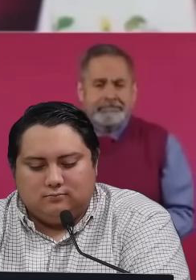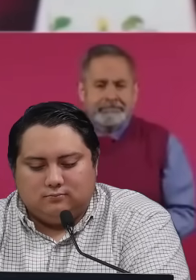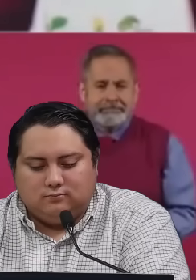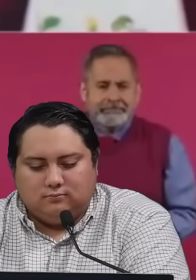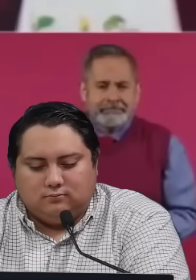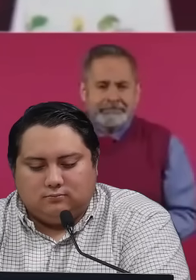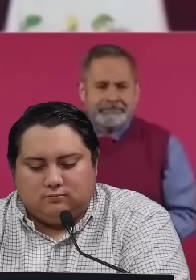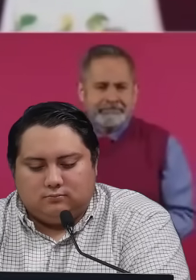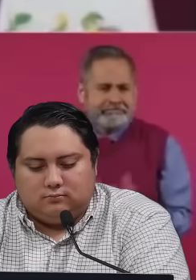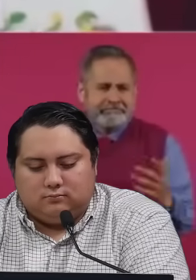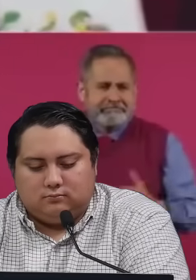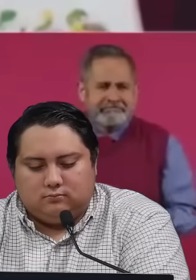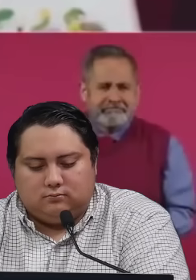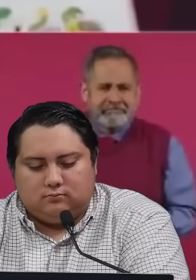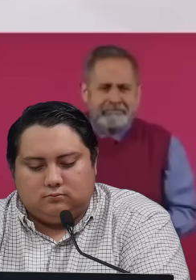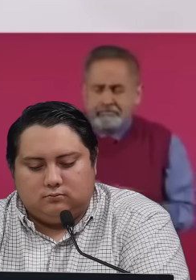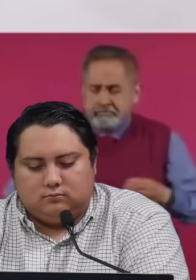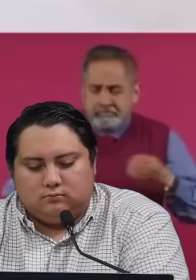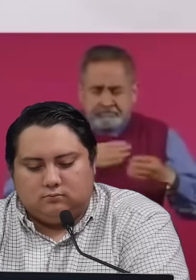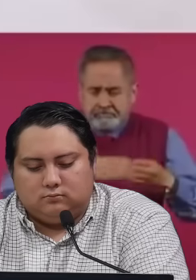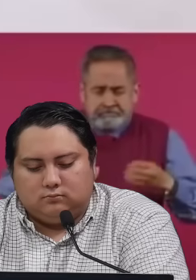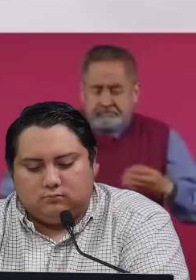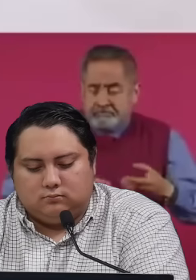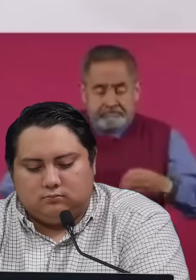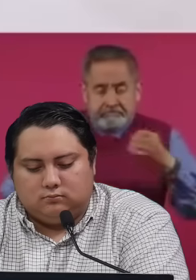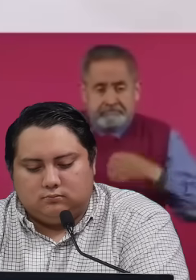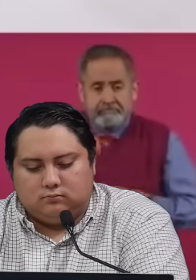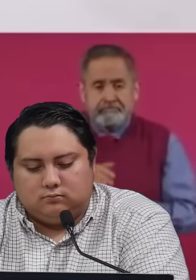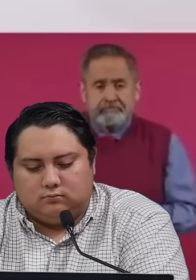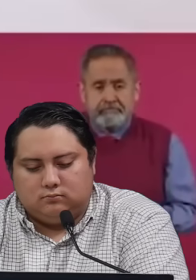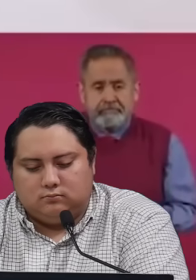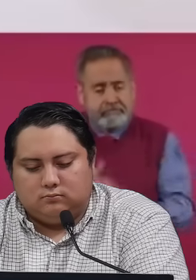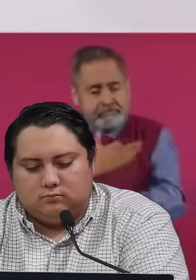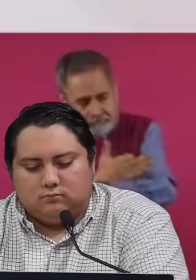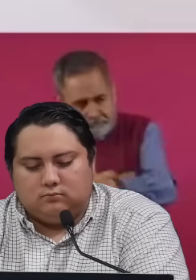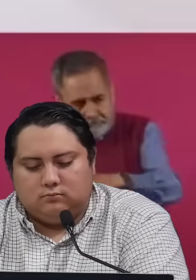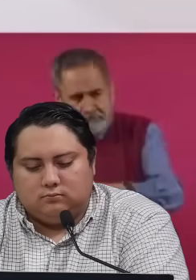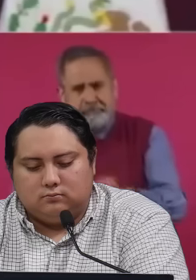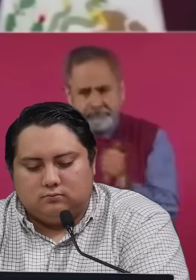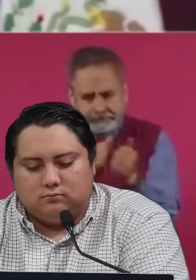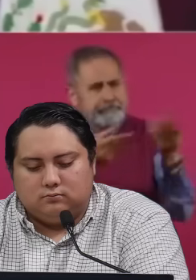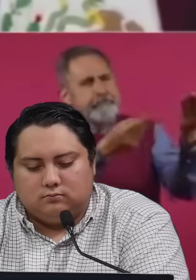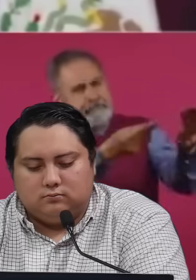Pero esto es como la justicia. Tarda, pero llega.